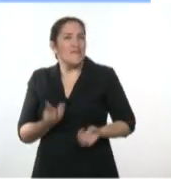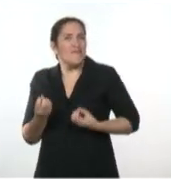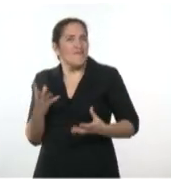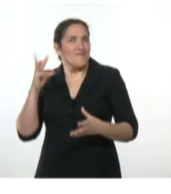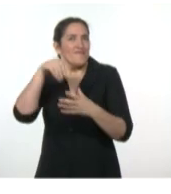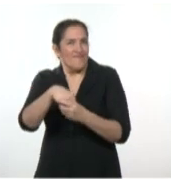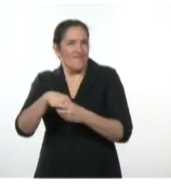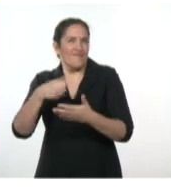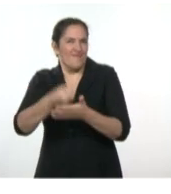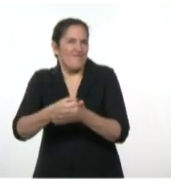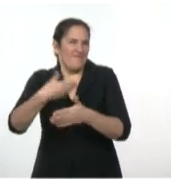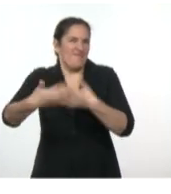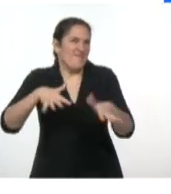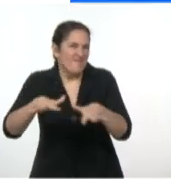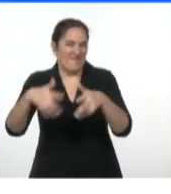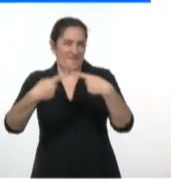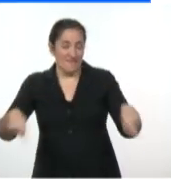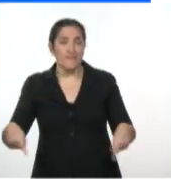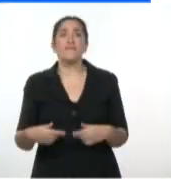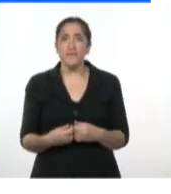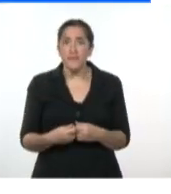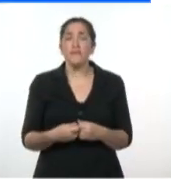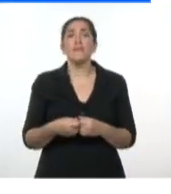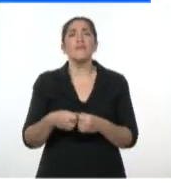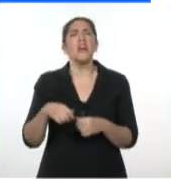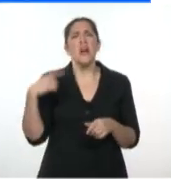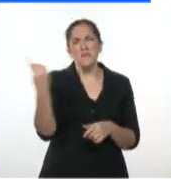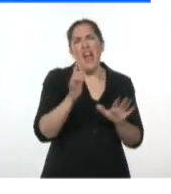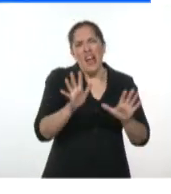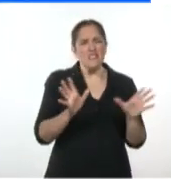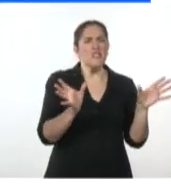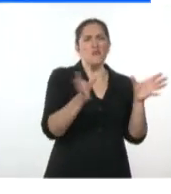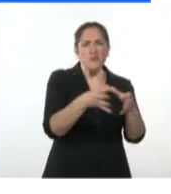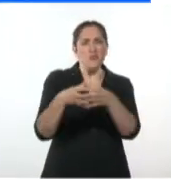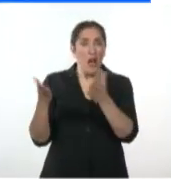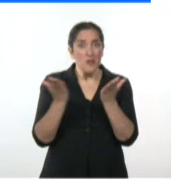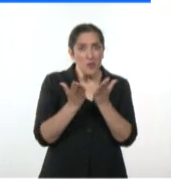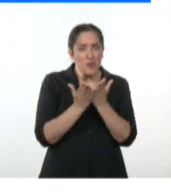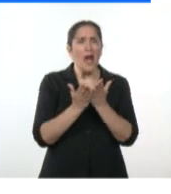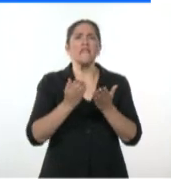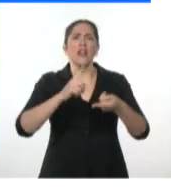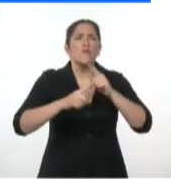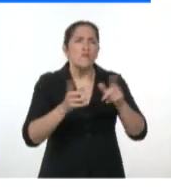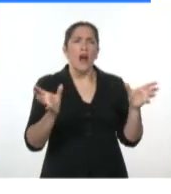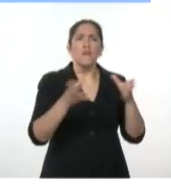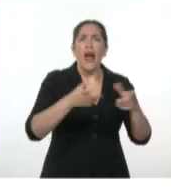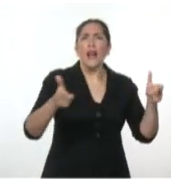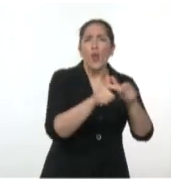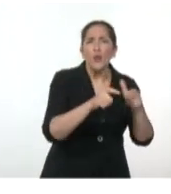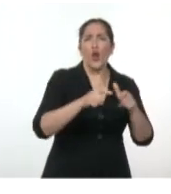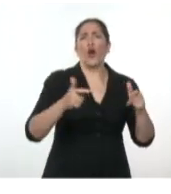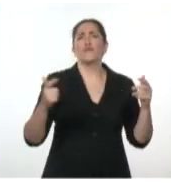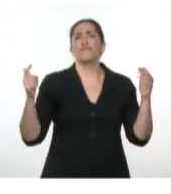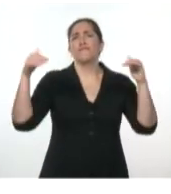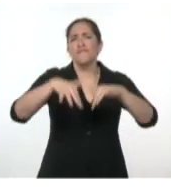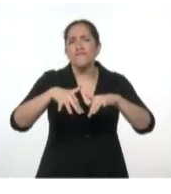participantes. Por lo general, las agrupaciones estudiantiles organizan reuniones, plenarios y